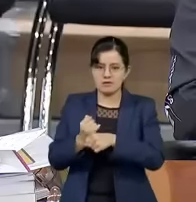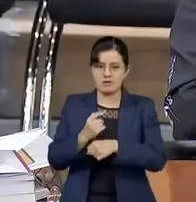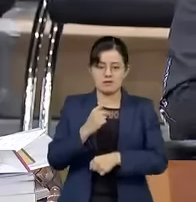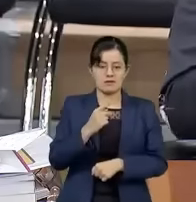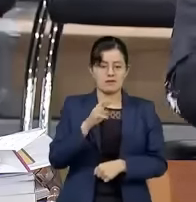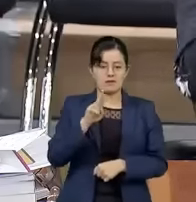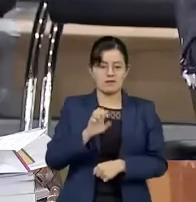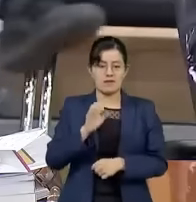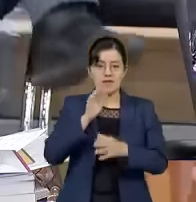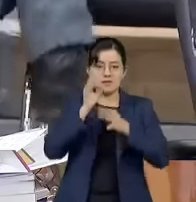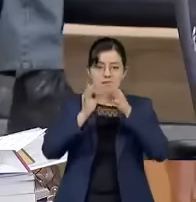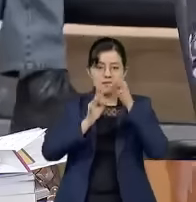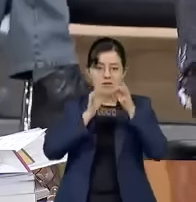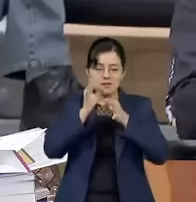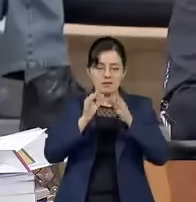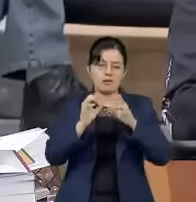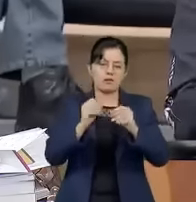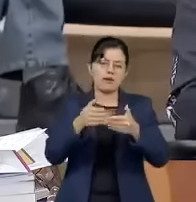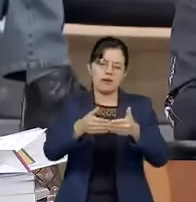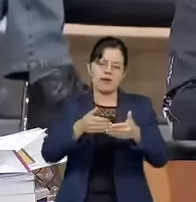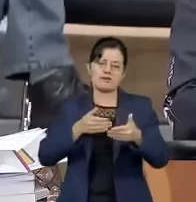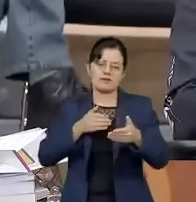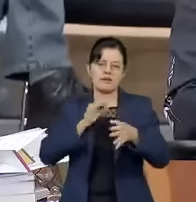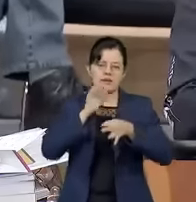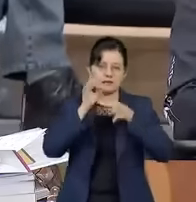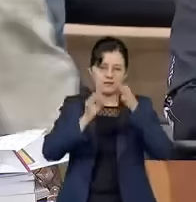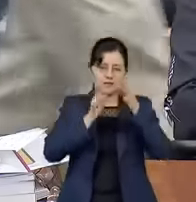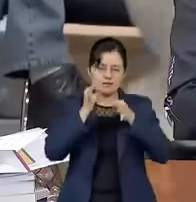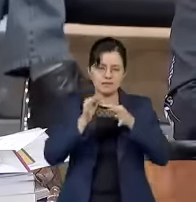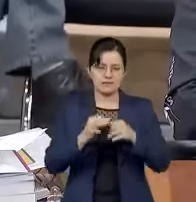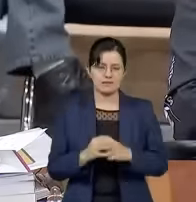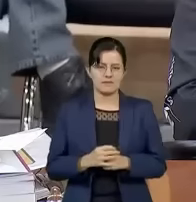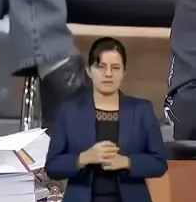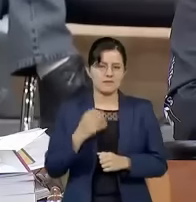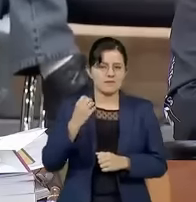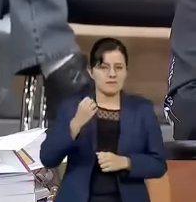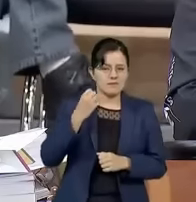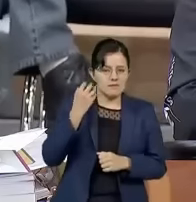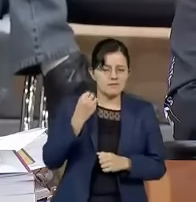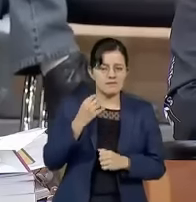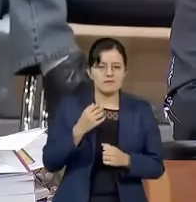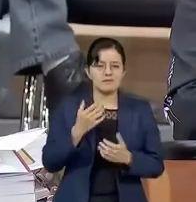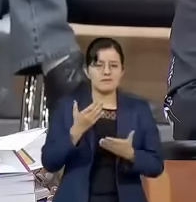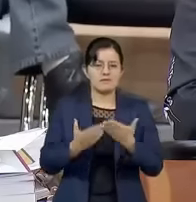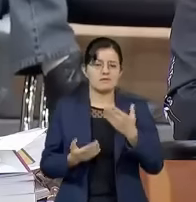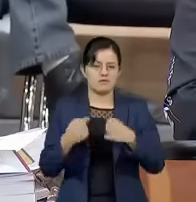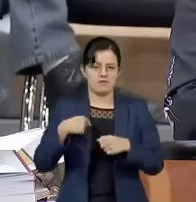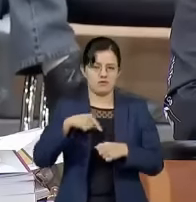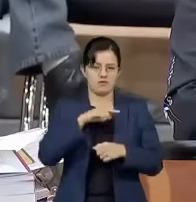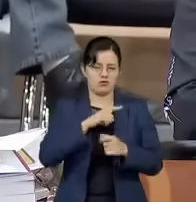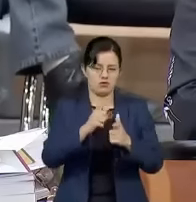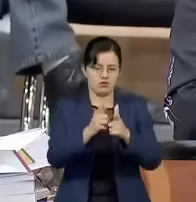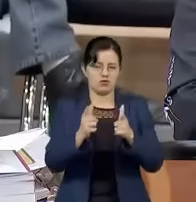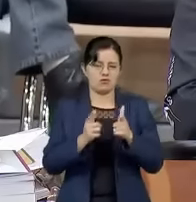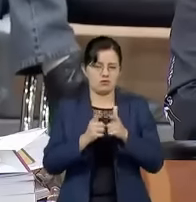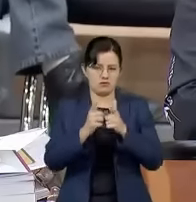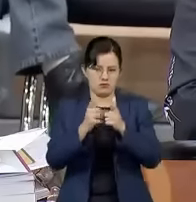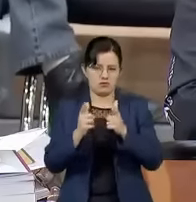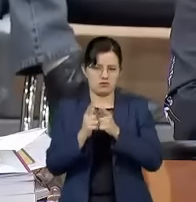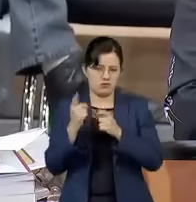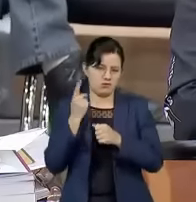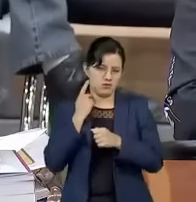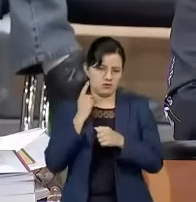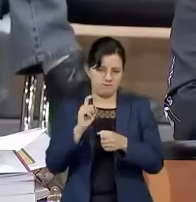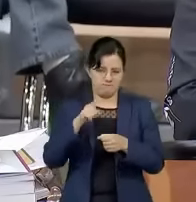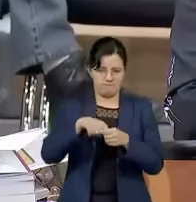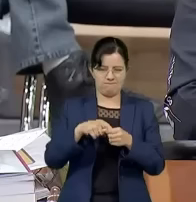o de las campañas anticipadas en el caso de la coalición nuestra y de nuestro partido